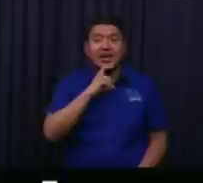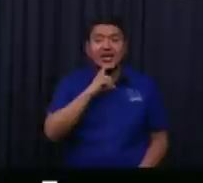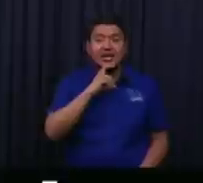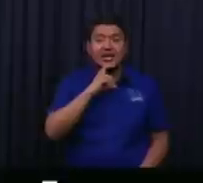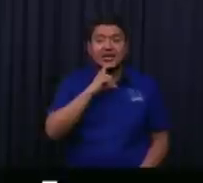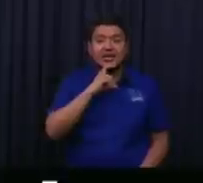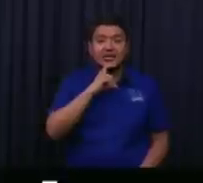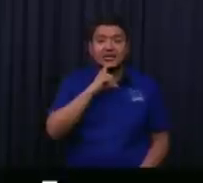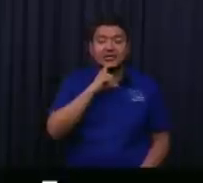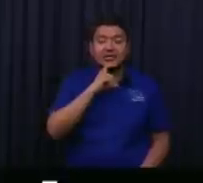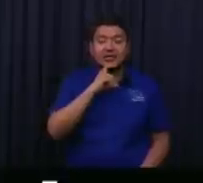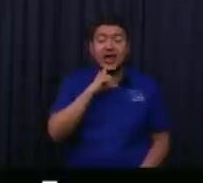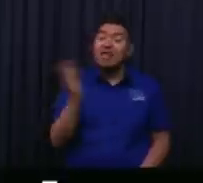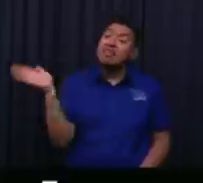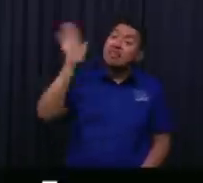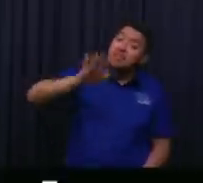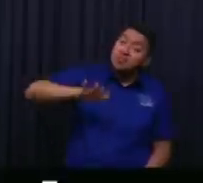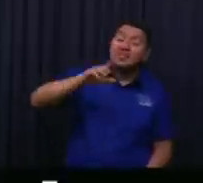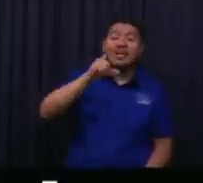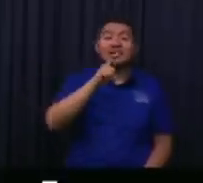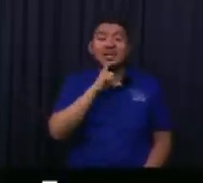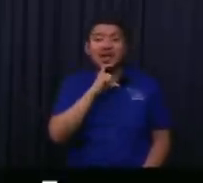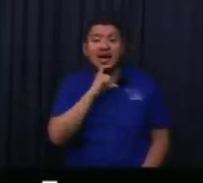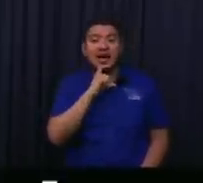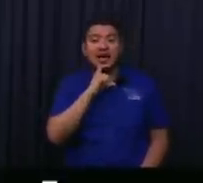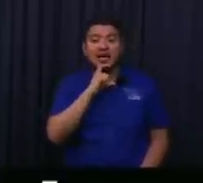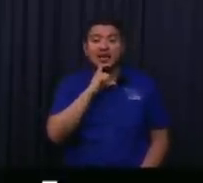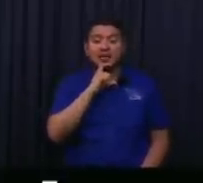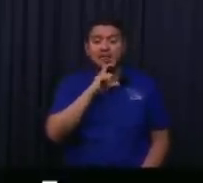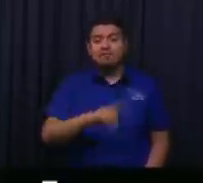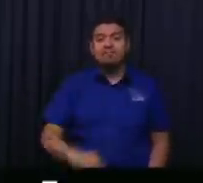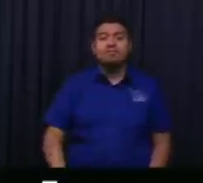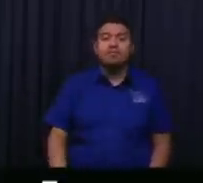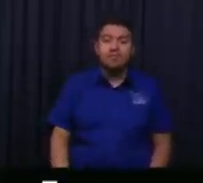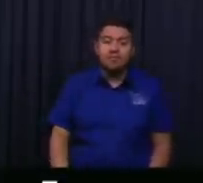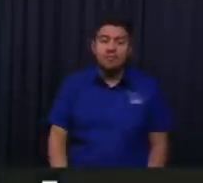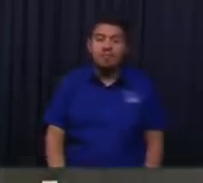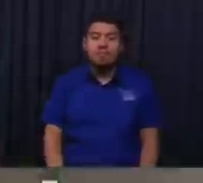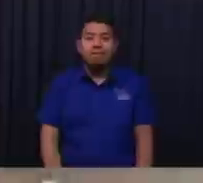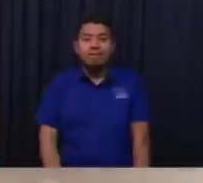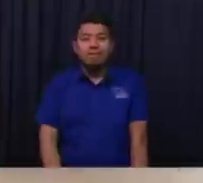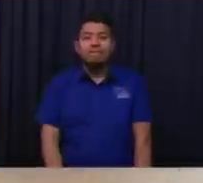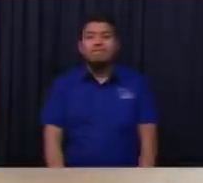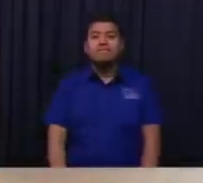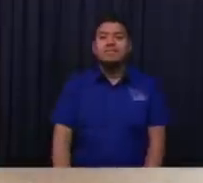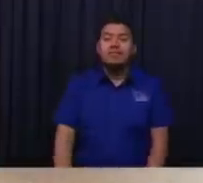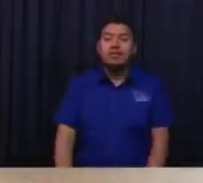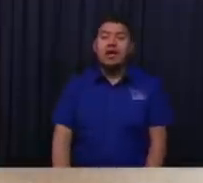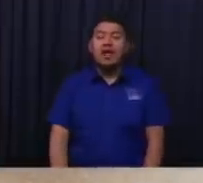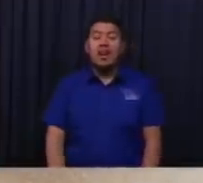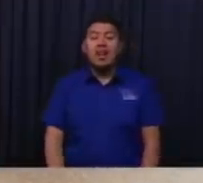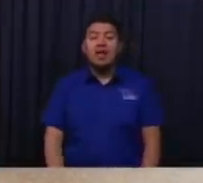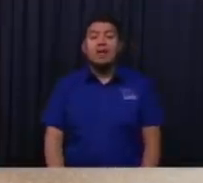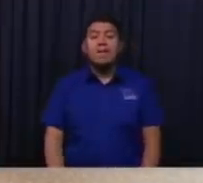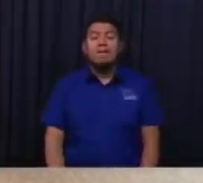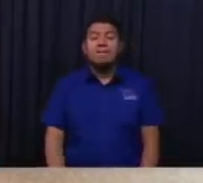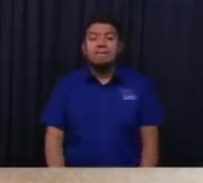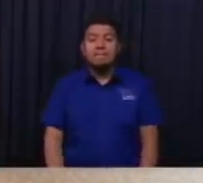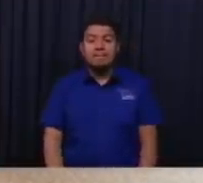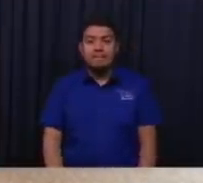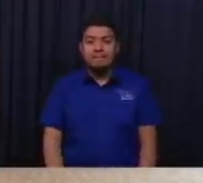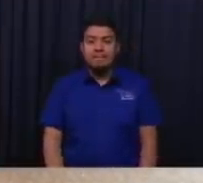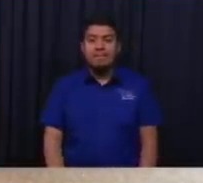tremendo, ¿eh? Después de haber cenado, o sea que ya había cumplido la fiesta de la Pascua. Después de